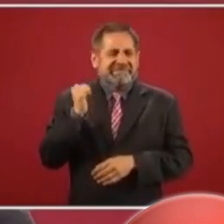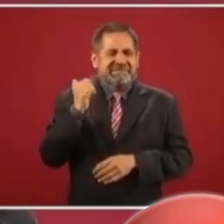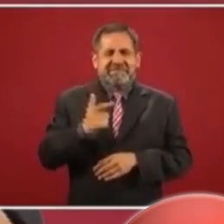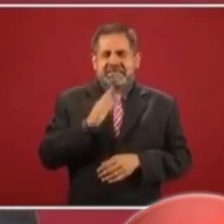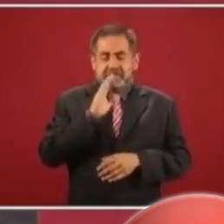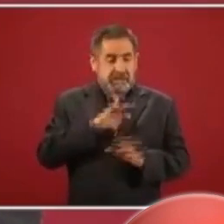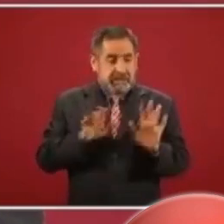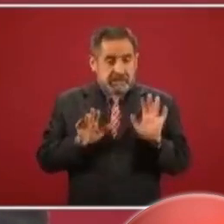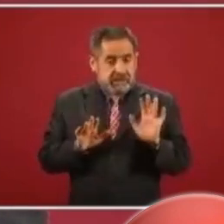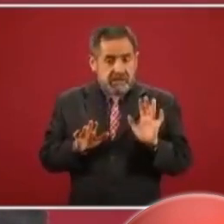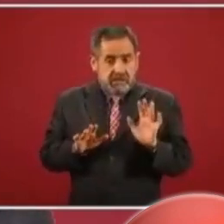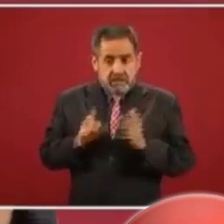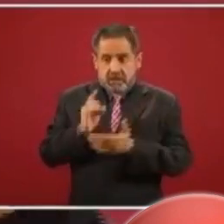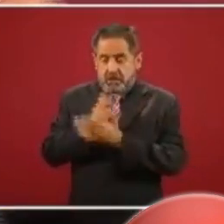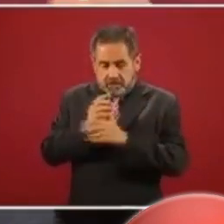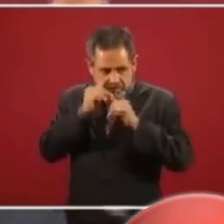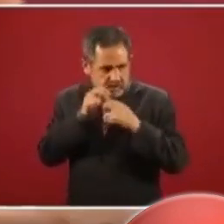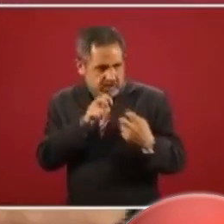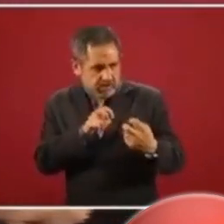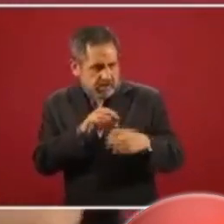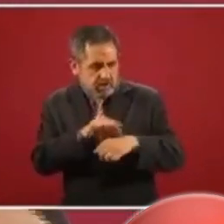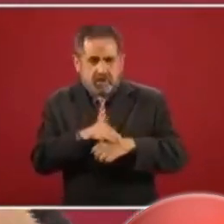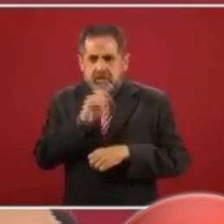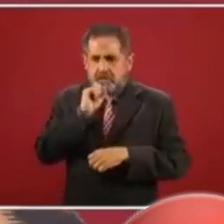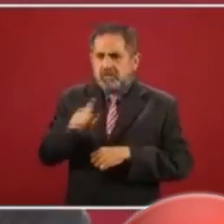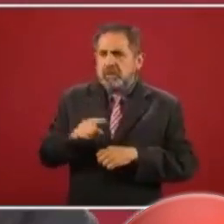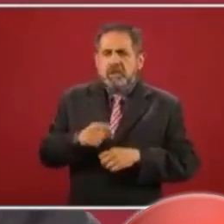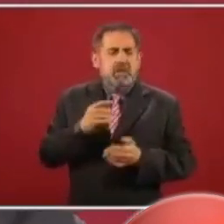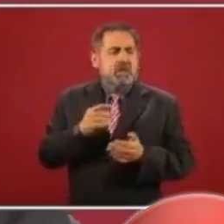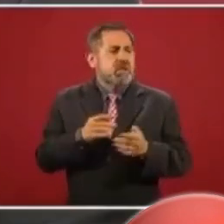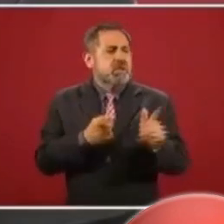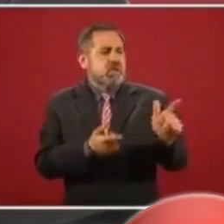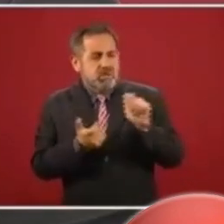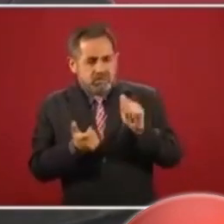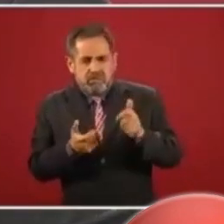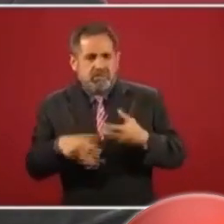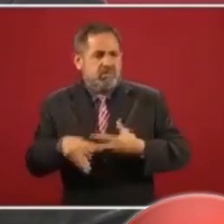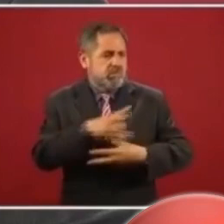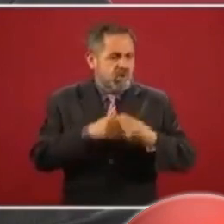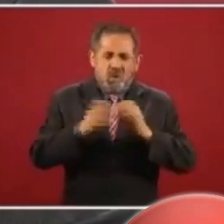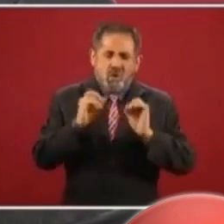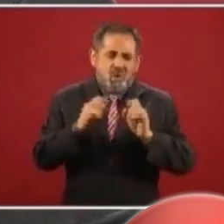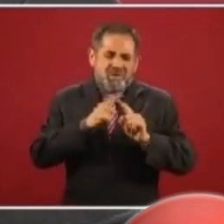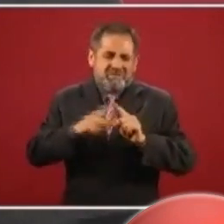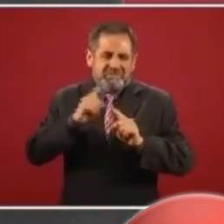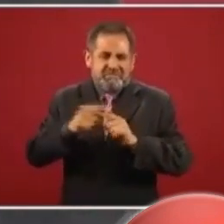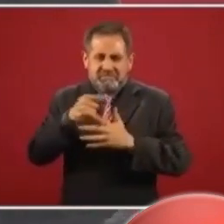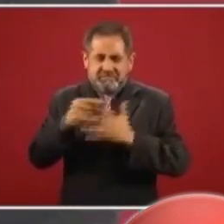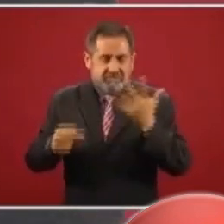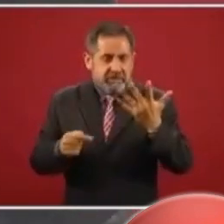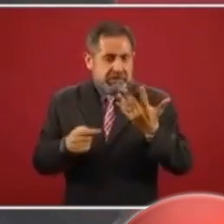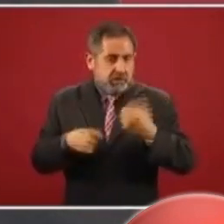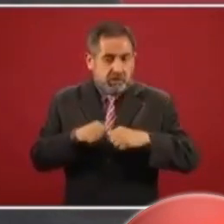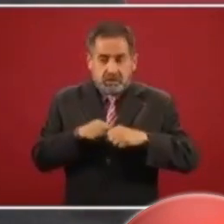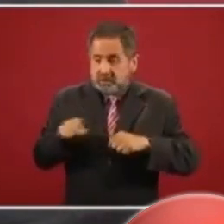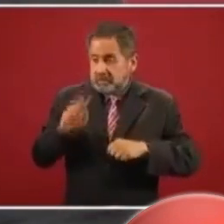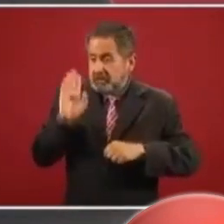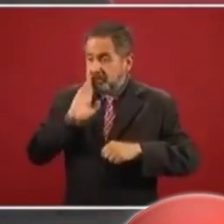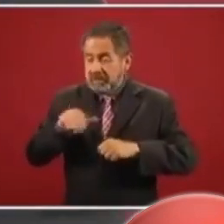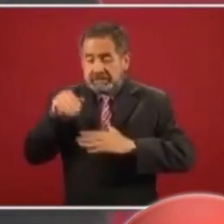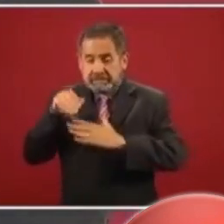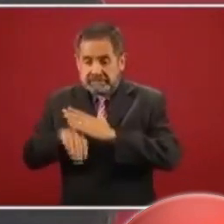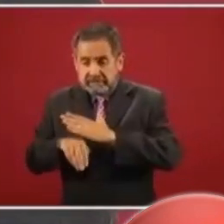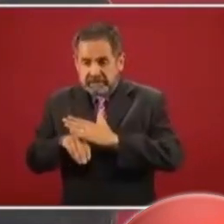no solamente de la parte de atención médica, sino también de la recaudación o de las otras prestaciones y los seguros, se esté cayendo, pues